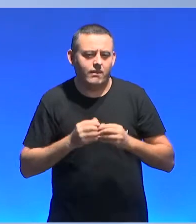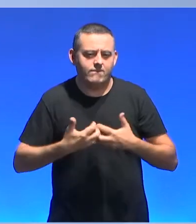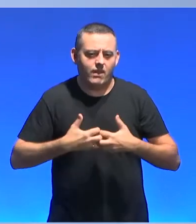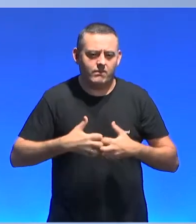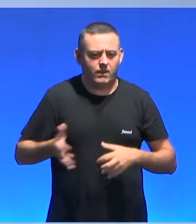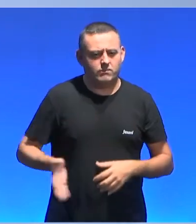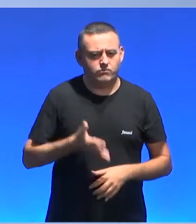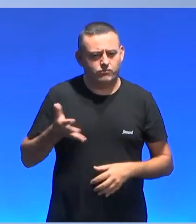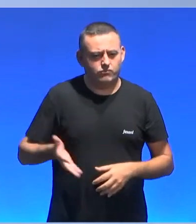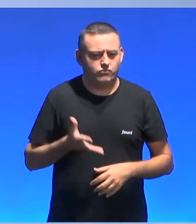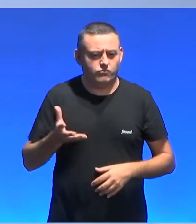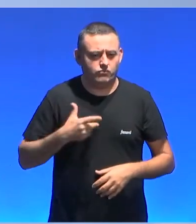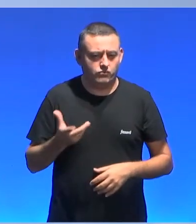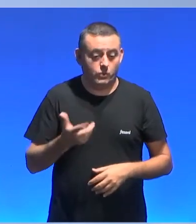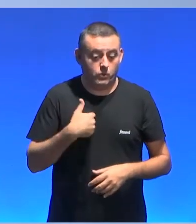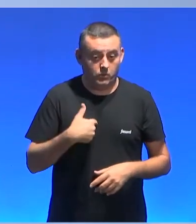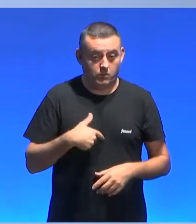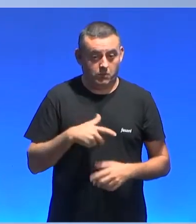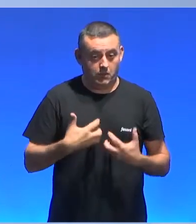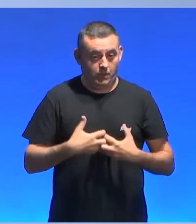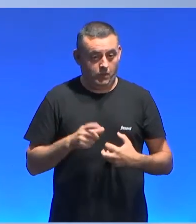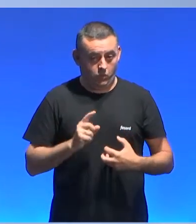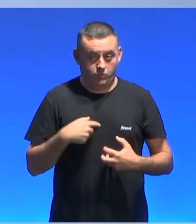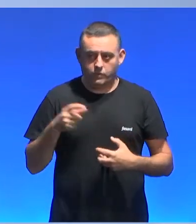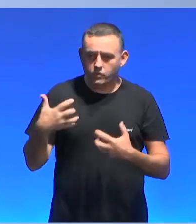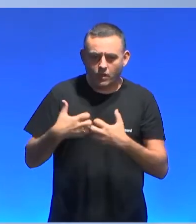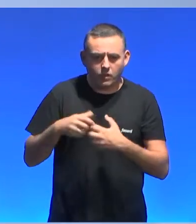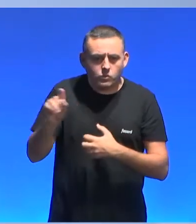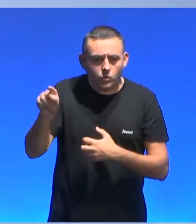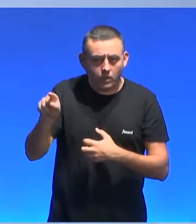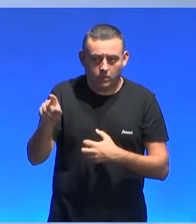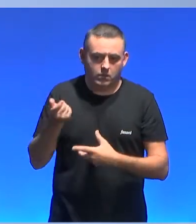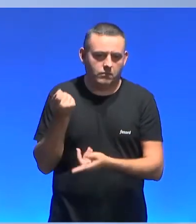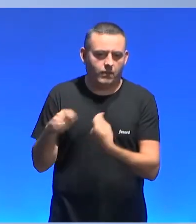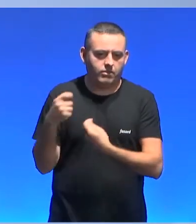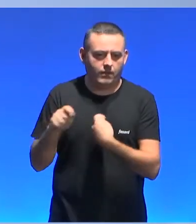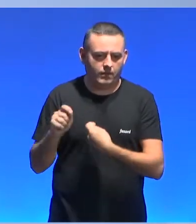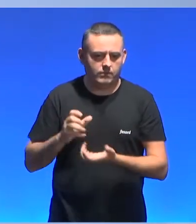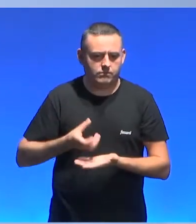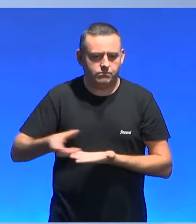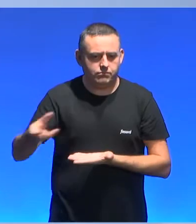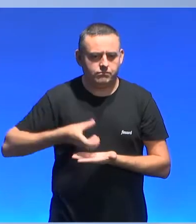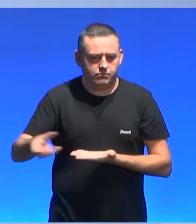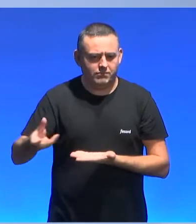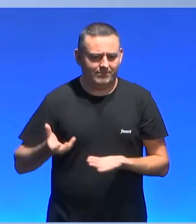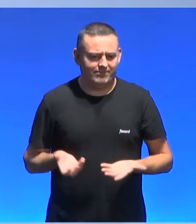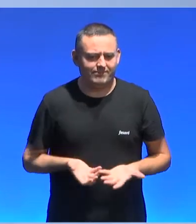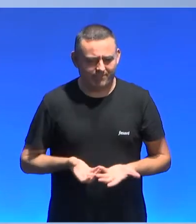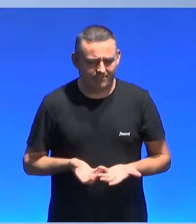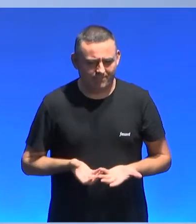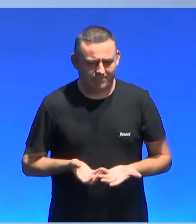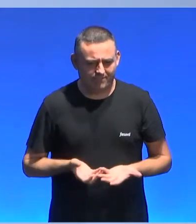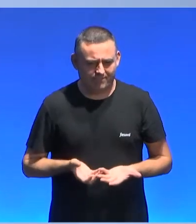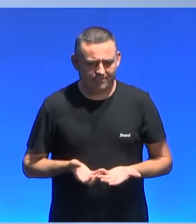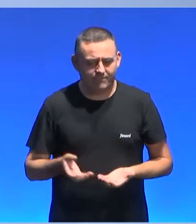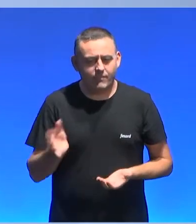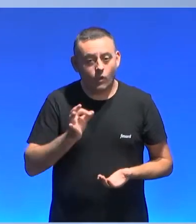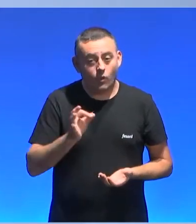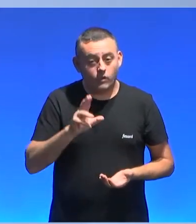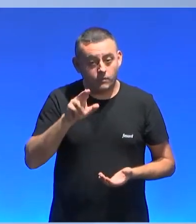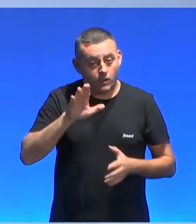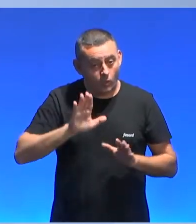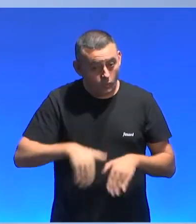que están en guerra. Y por último, el tema de las ciudades. Ah, no, el tema,